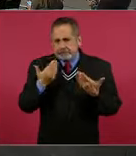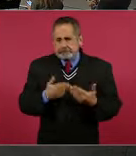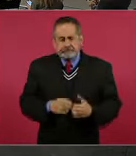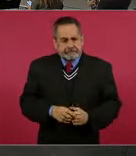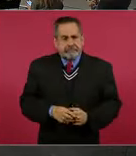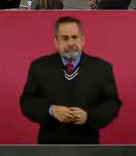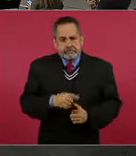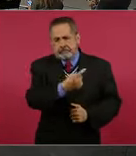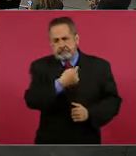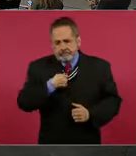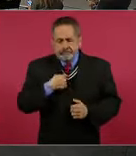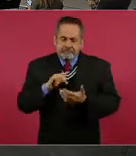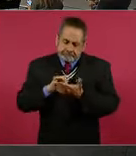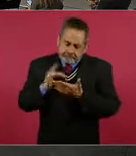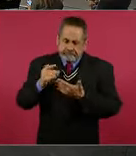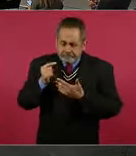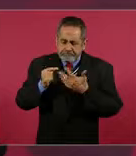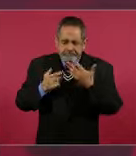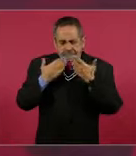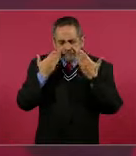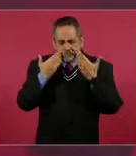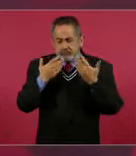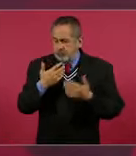para agradecernos.